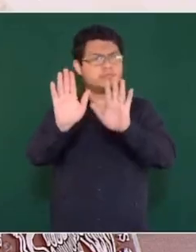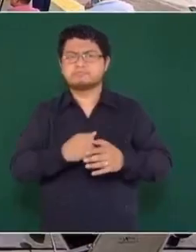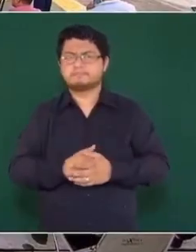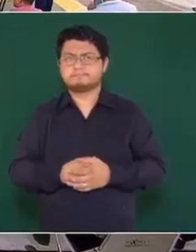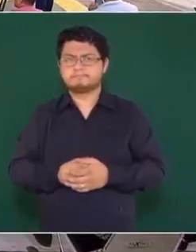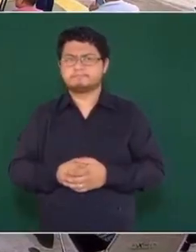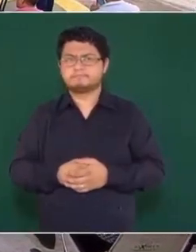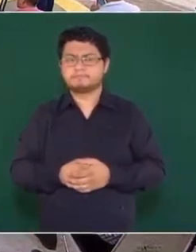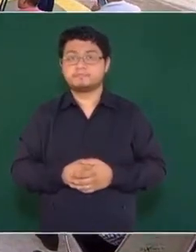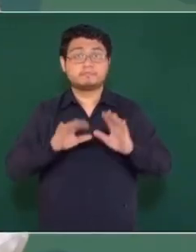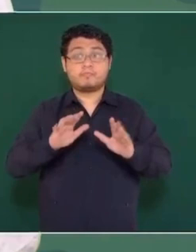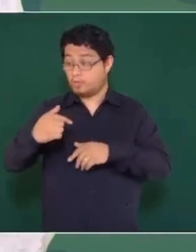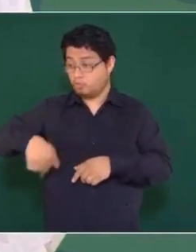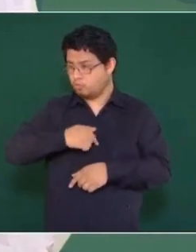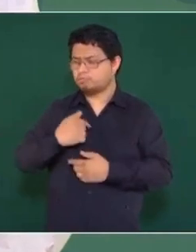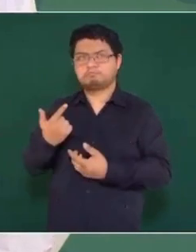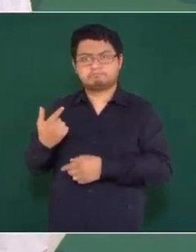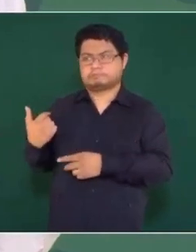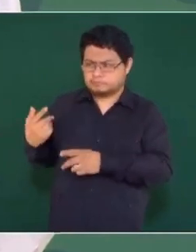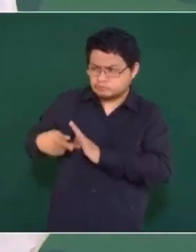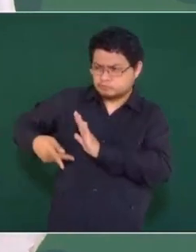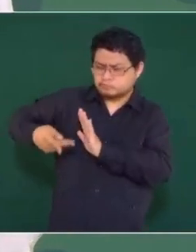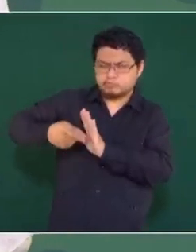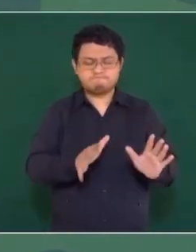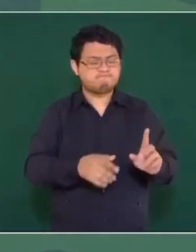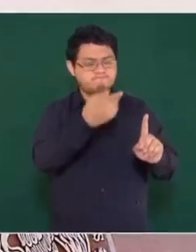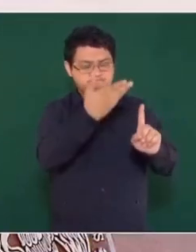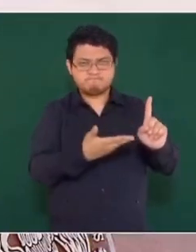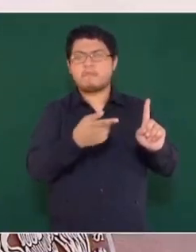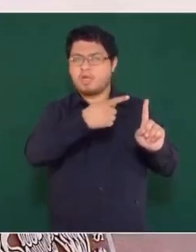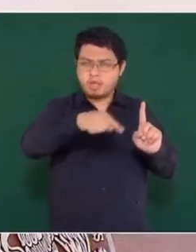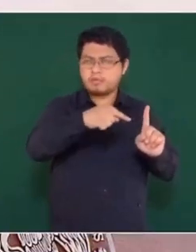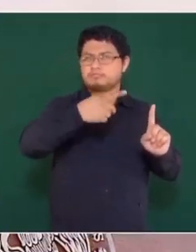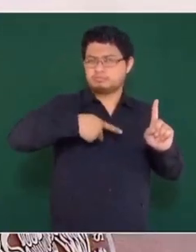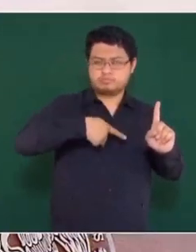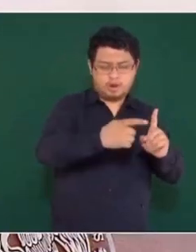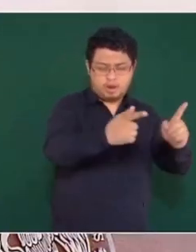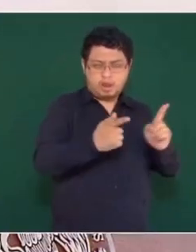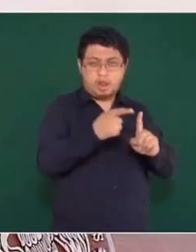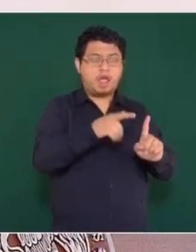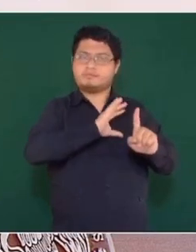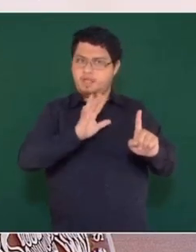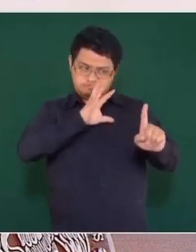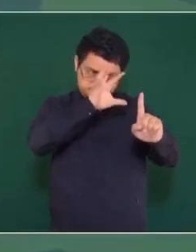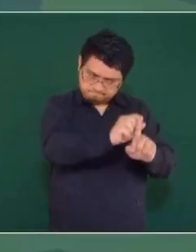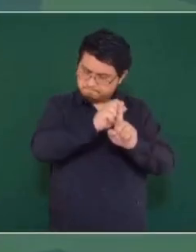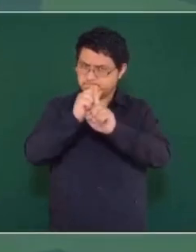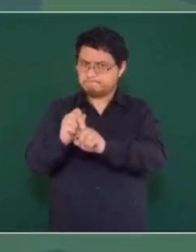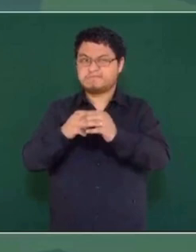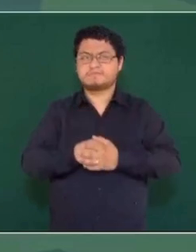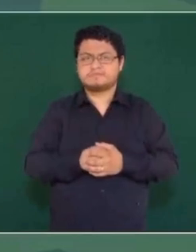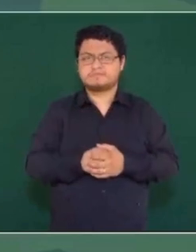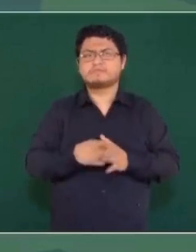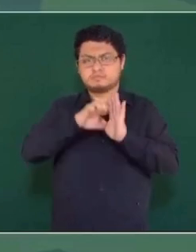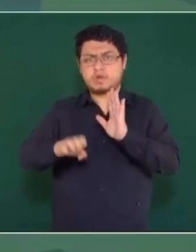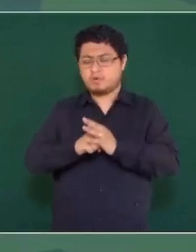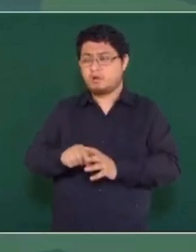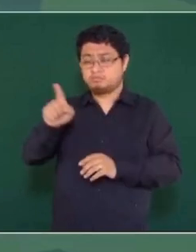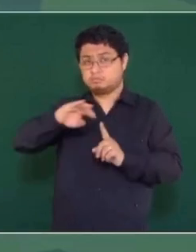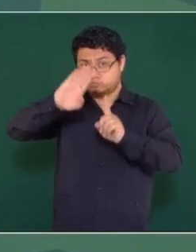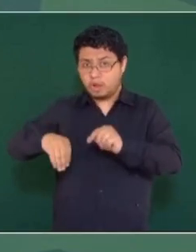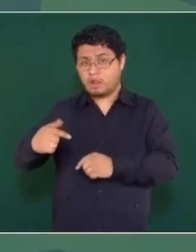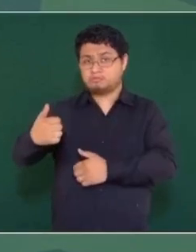trabajando y constantemente se está deteniendo a representantes de la delincuencia organizada. En el caso del asesinato